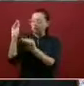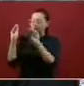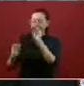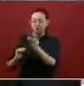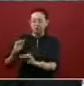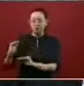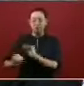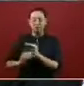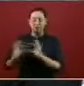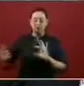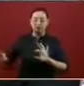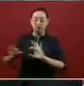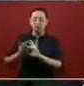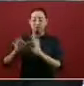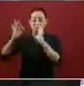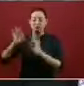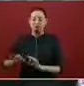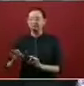No,